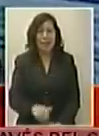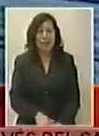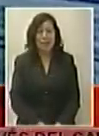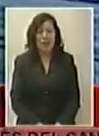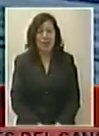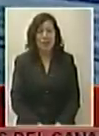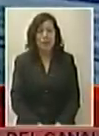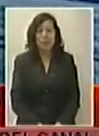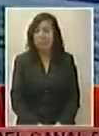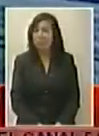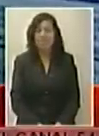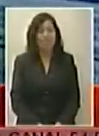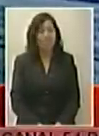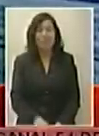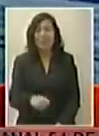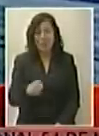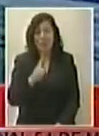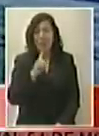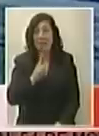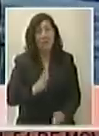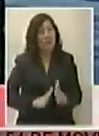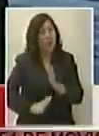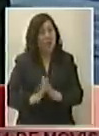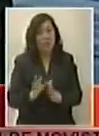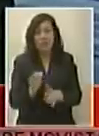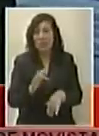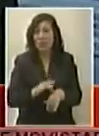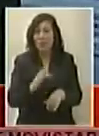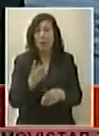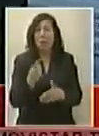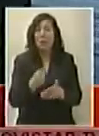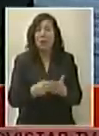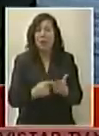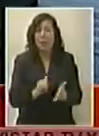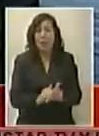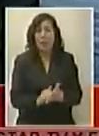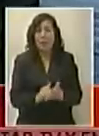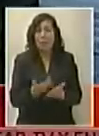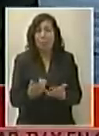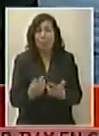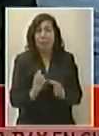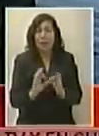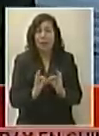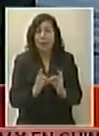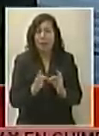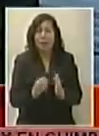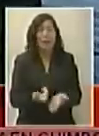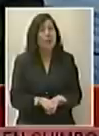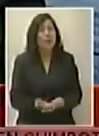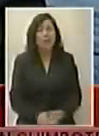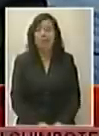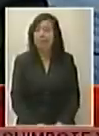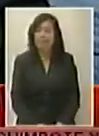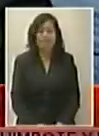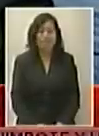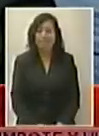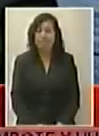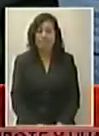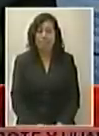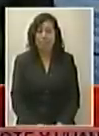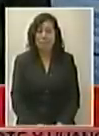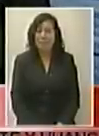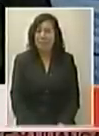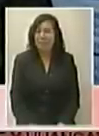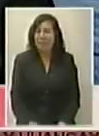formular No eso es falso no se están tocando los fondos Porque fíjate es una interpretación este